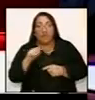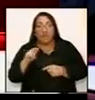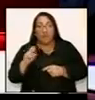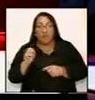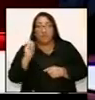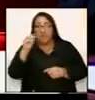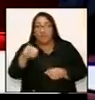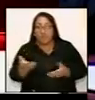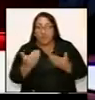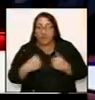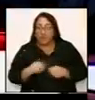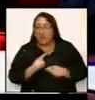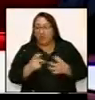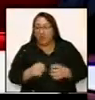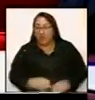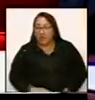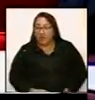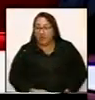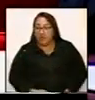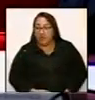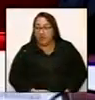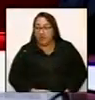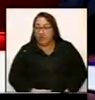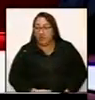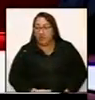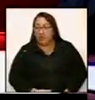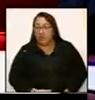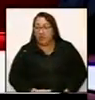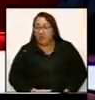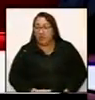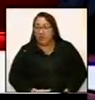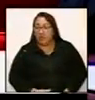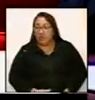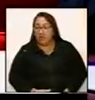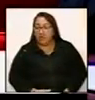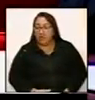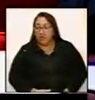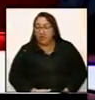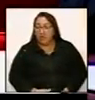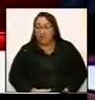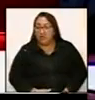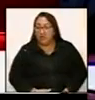que vengan, no han querido venir. Cuando nos hemos dicho que nos manden datos sobre algunas obras, no han querido